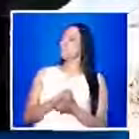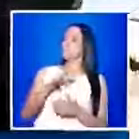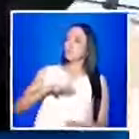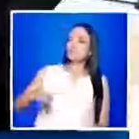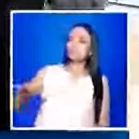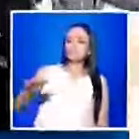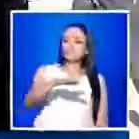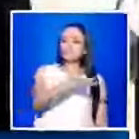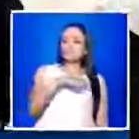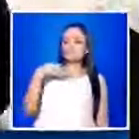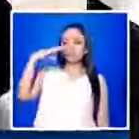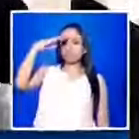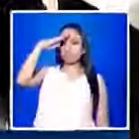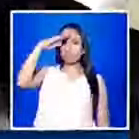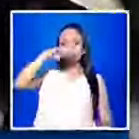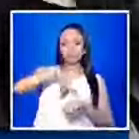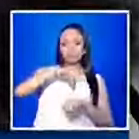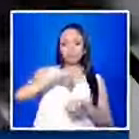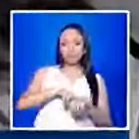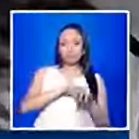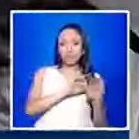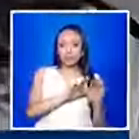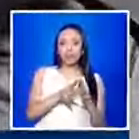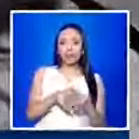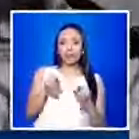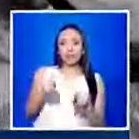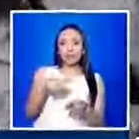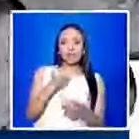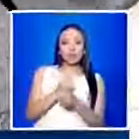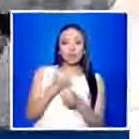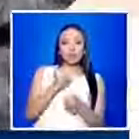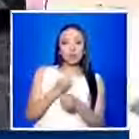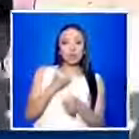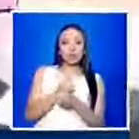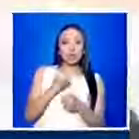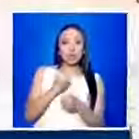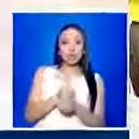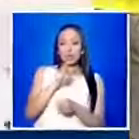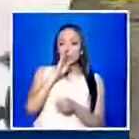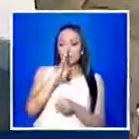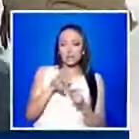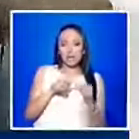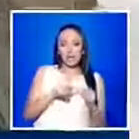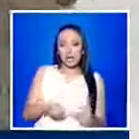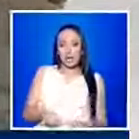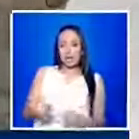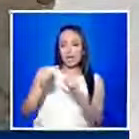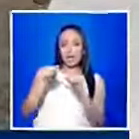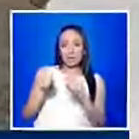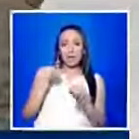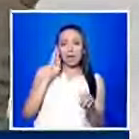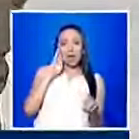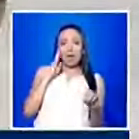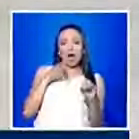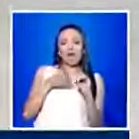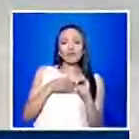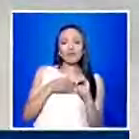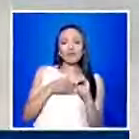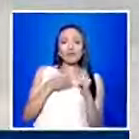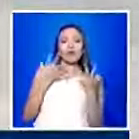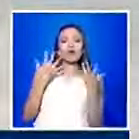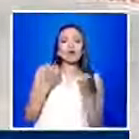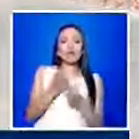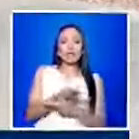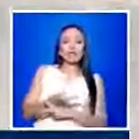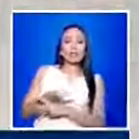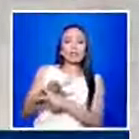quienes conformamos la Policía Nacional del Ecuador. Este es un trabajo que nosotros estamos haciendo de manera permanente, que tiene como finalidad el poder